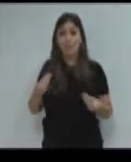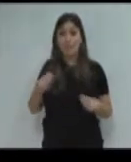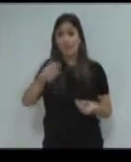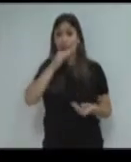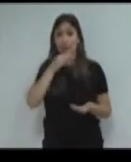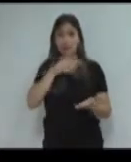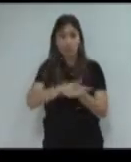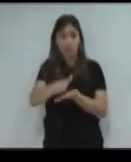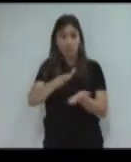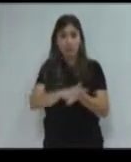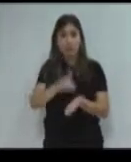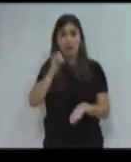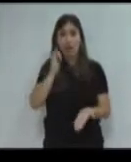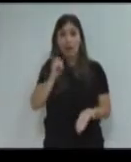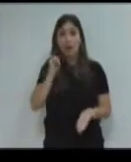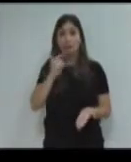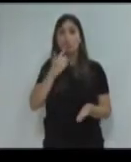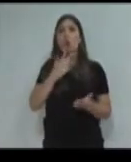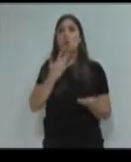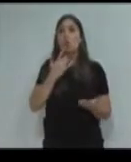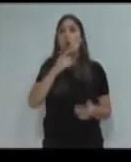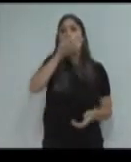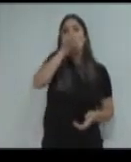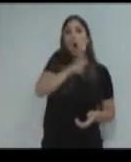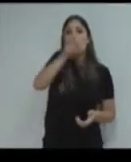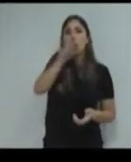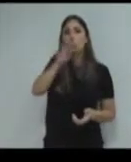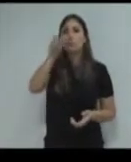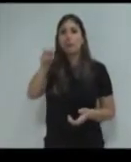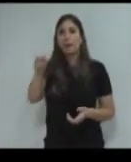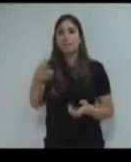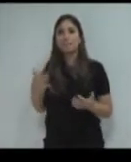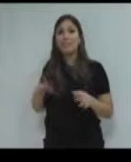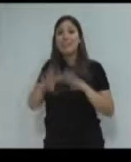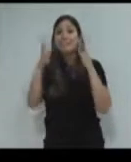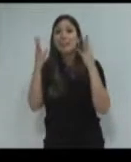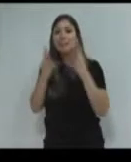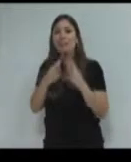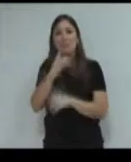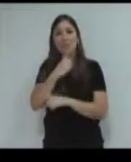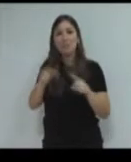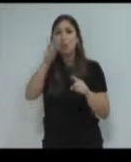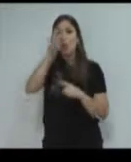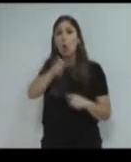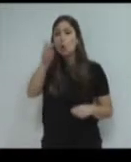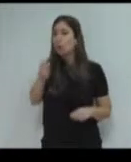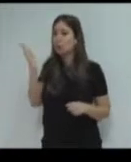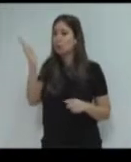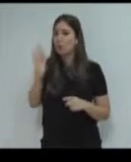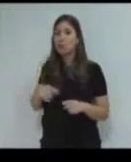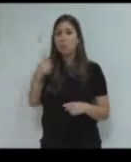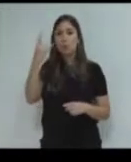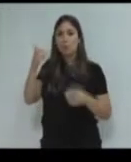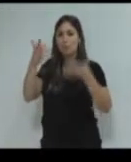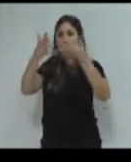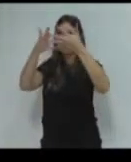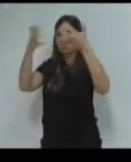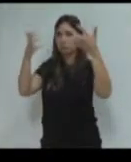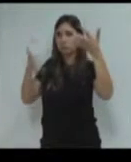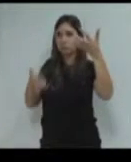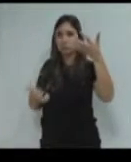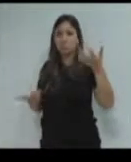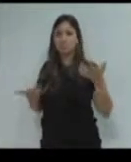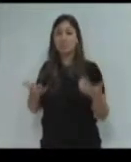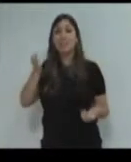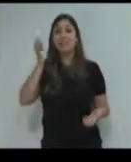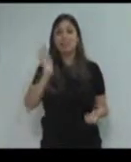todavía hoy se imprime en columnas, y el periódico en internet, en donde la página es un bloque. Al final uno,